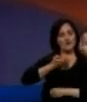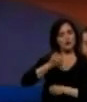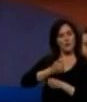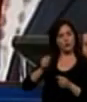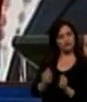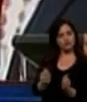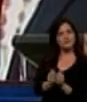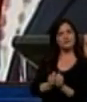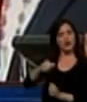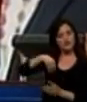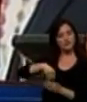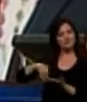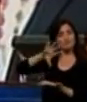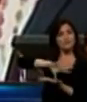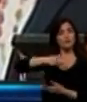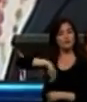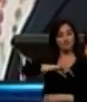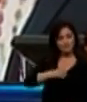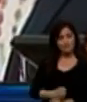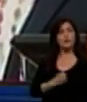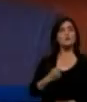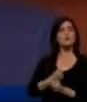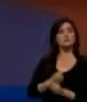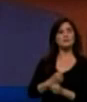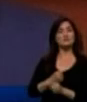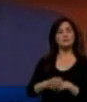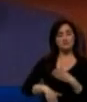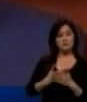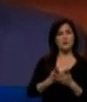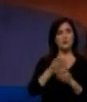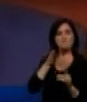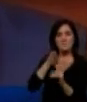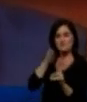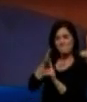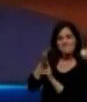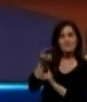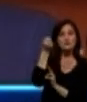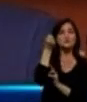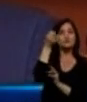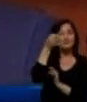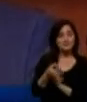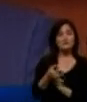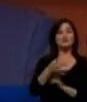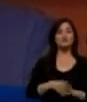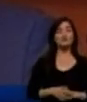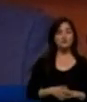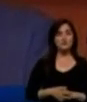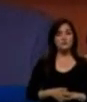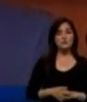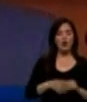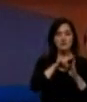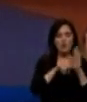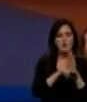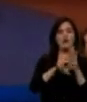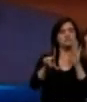equipo. Desde esta Asamblea Nacional trabajaremos para que estas metas sean cumplidas con la dotación de